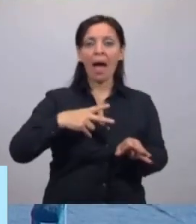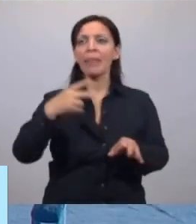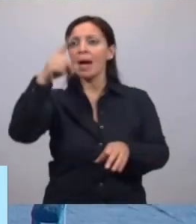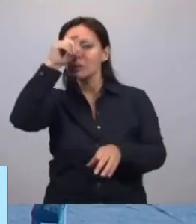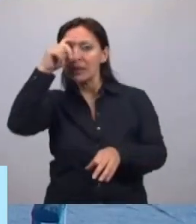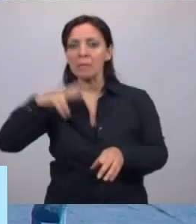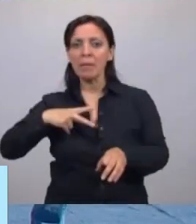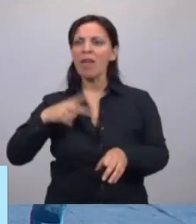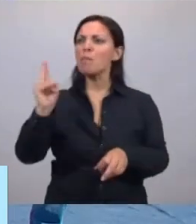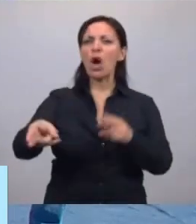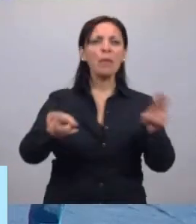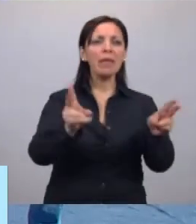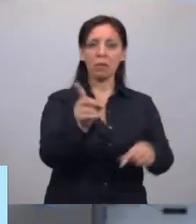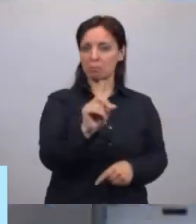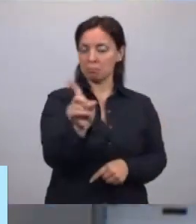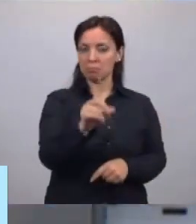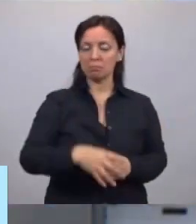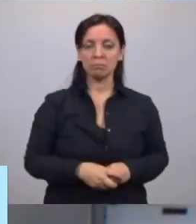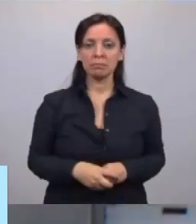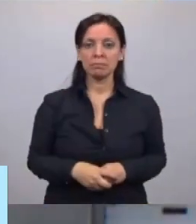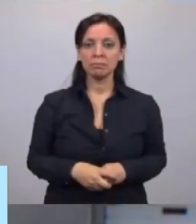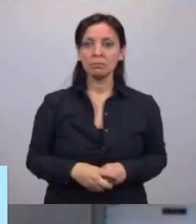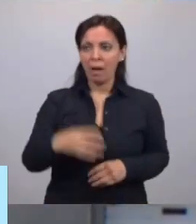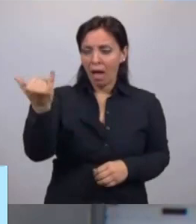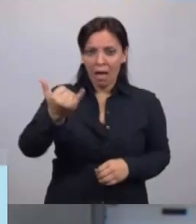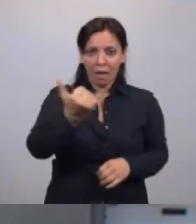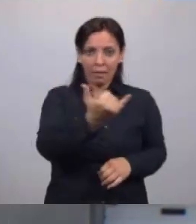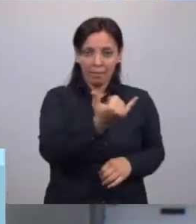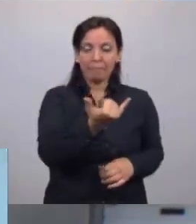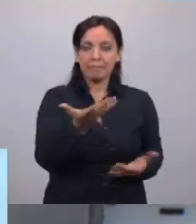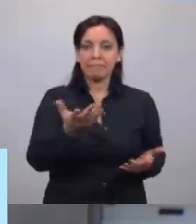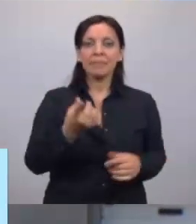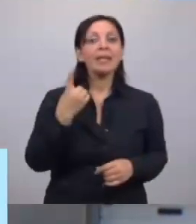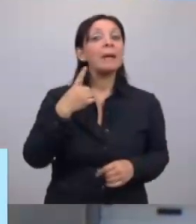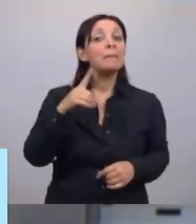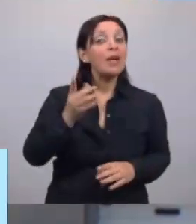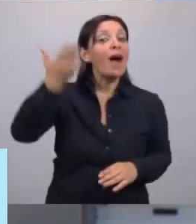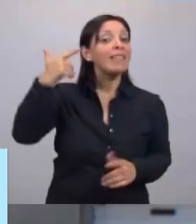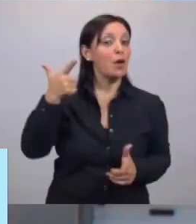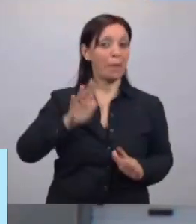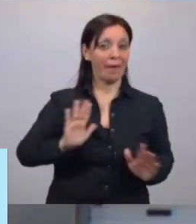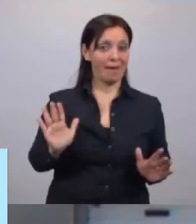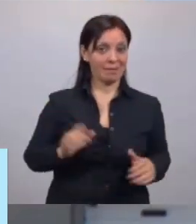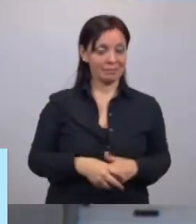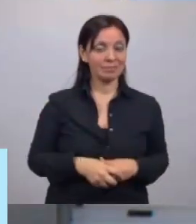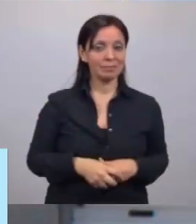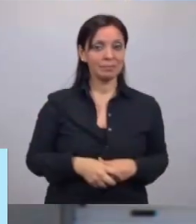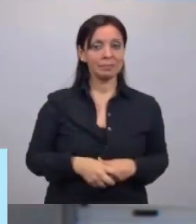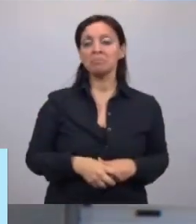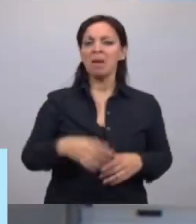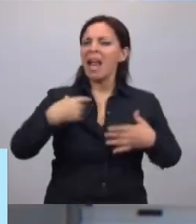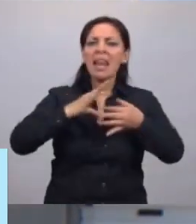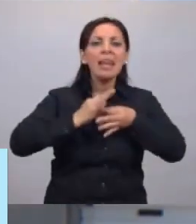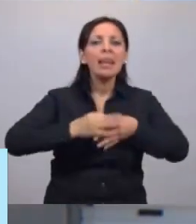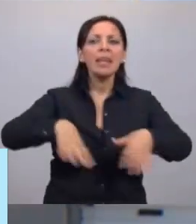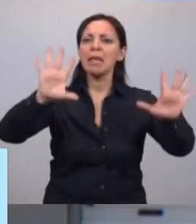privados no está prohibido de hecho hay pero acá no había hay plena